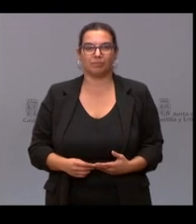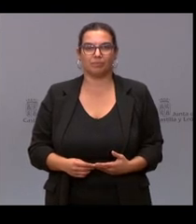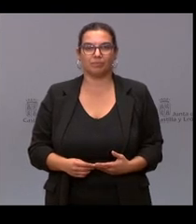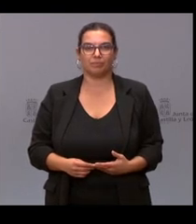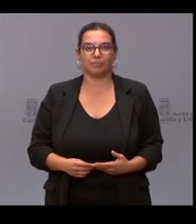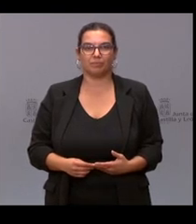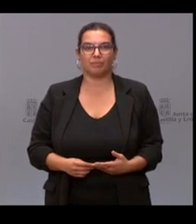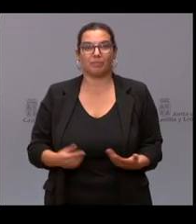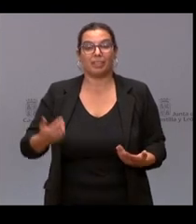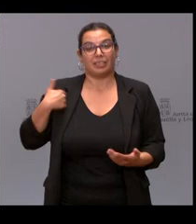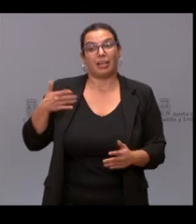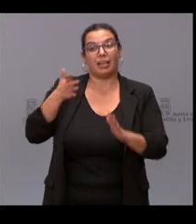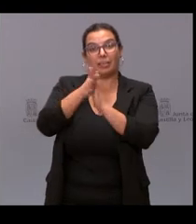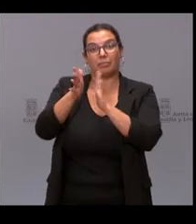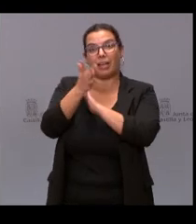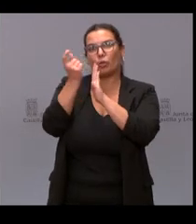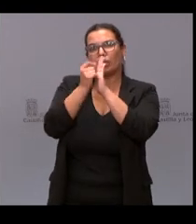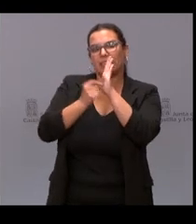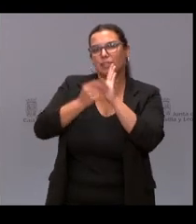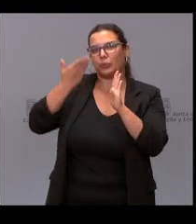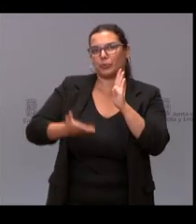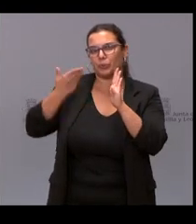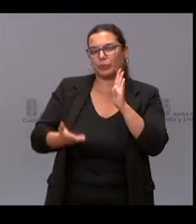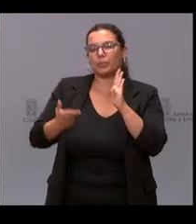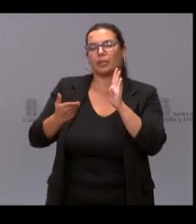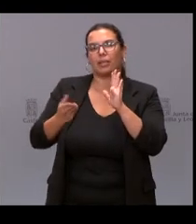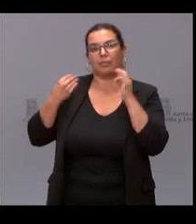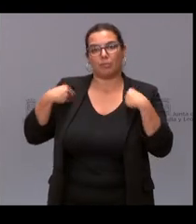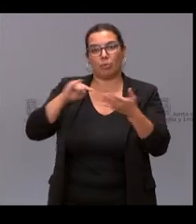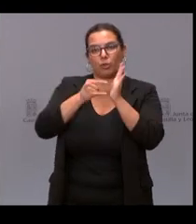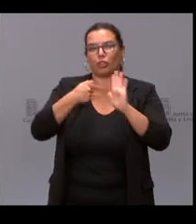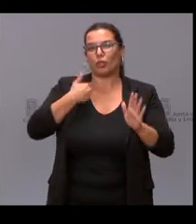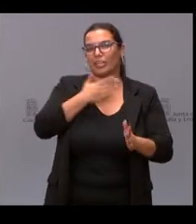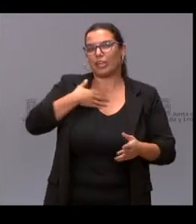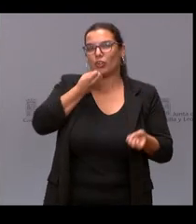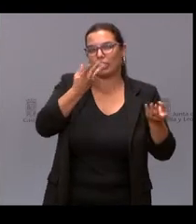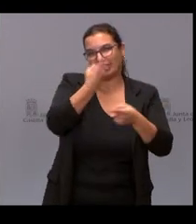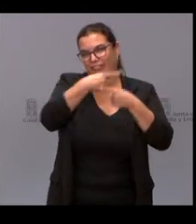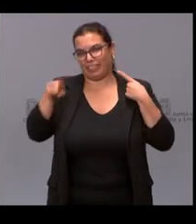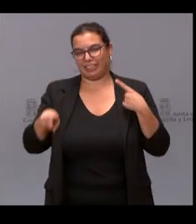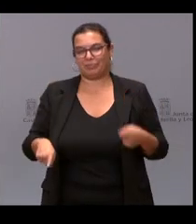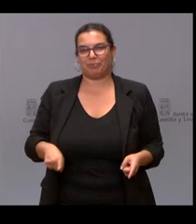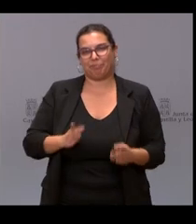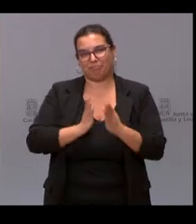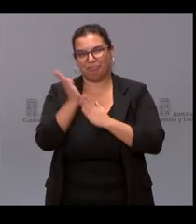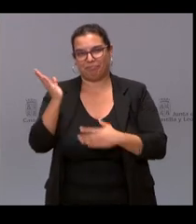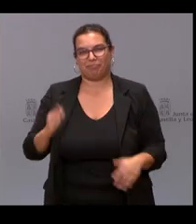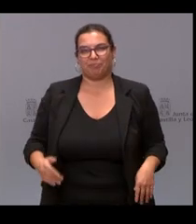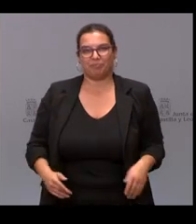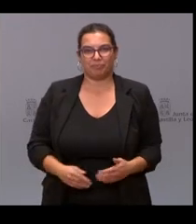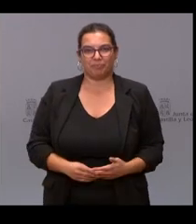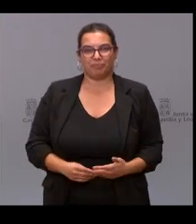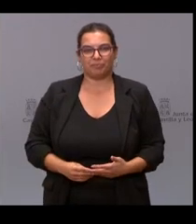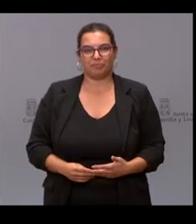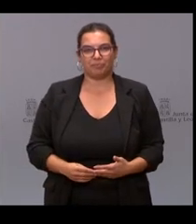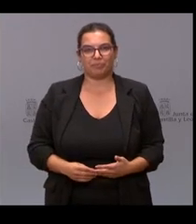os ha explicado los requisitos fundamentales, el marco de este proyecto, pero yo os quiero contar algo totalmente distinto. So I think we all agree we are at a systemic